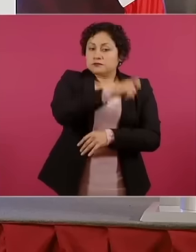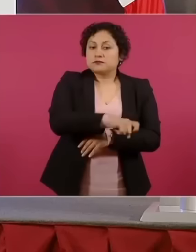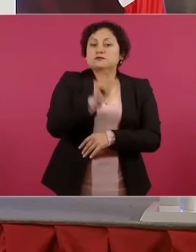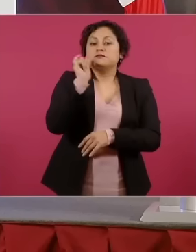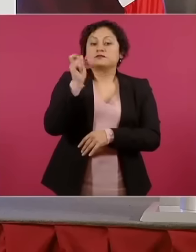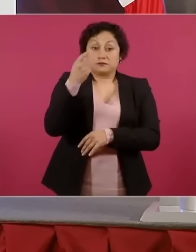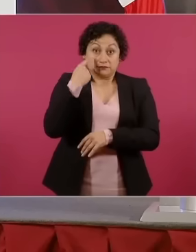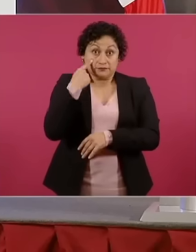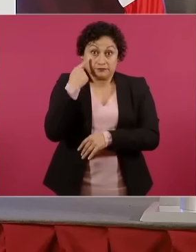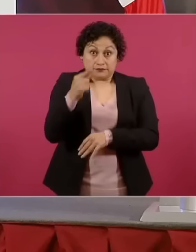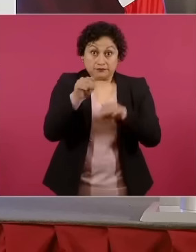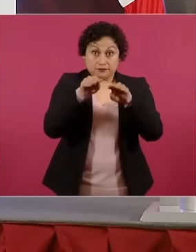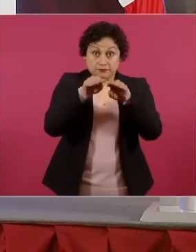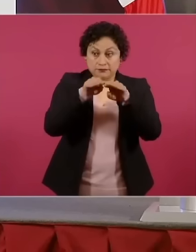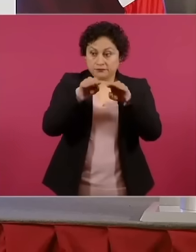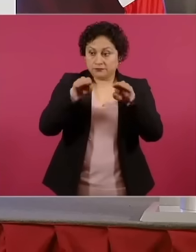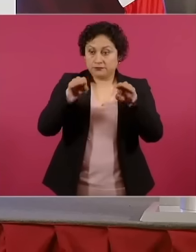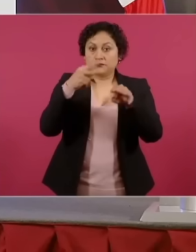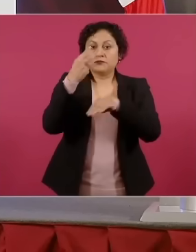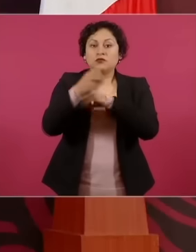igual 2 años.